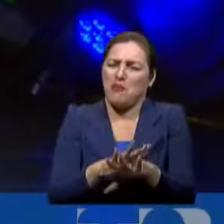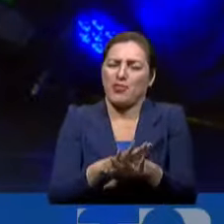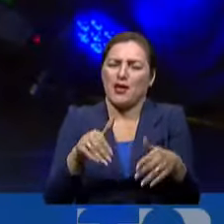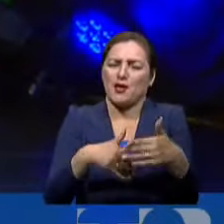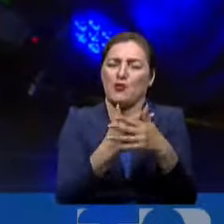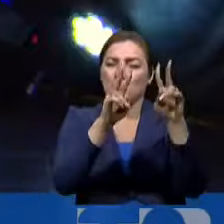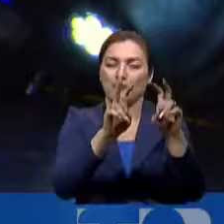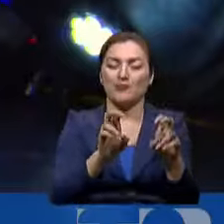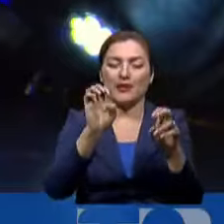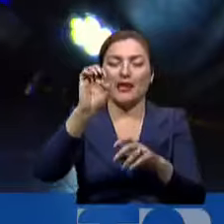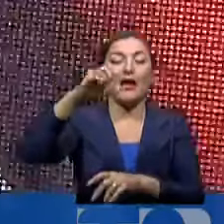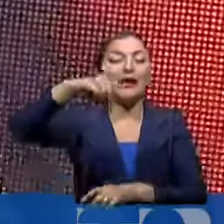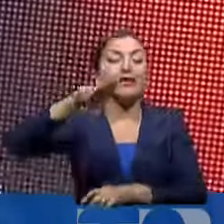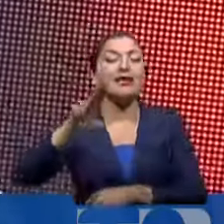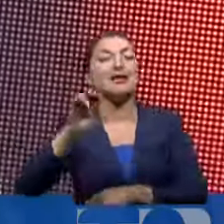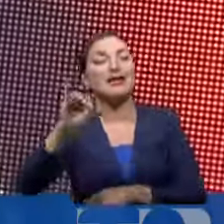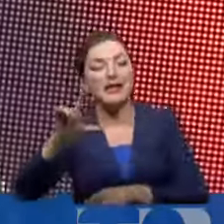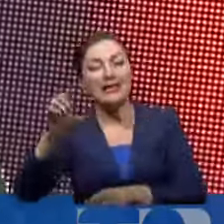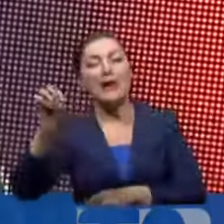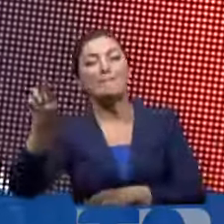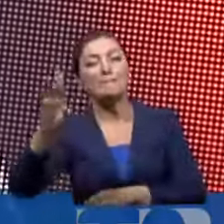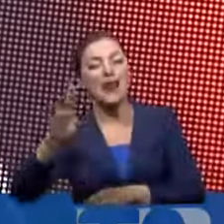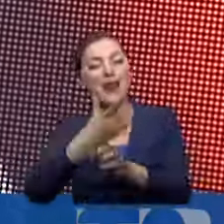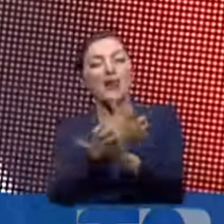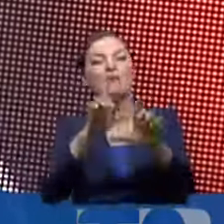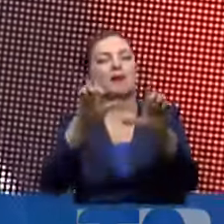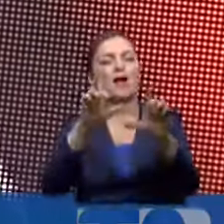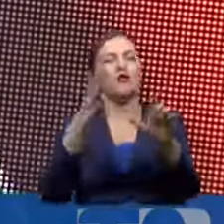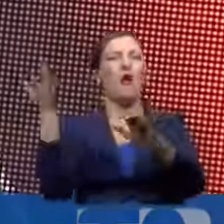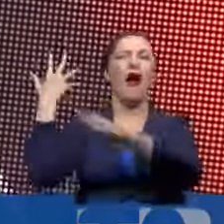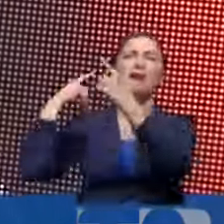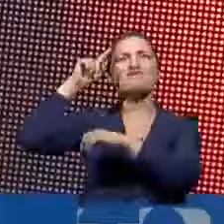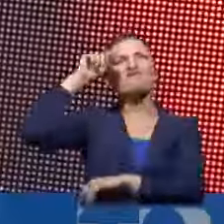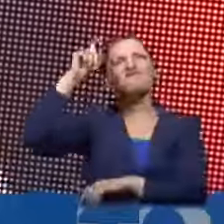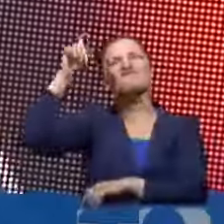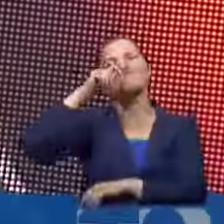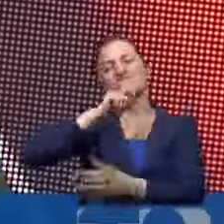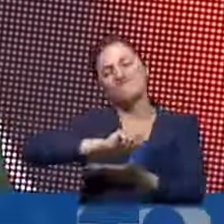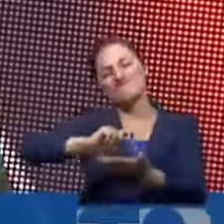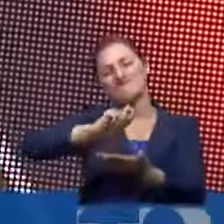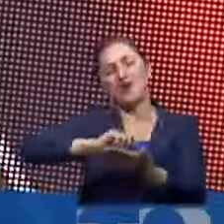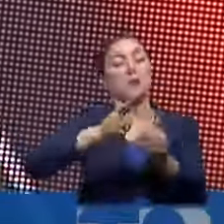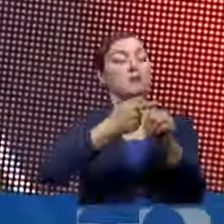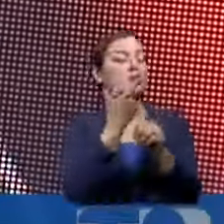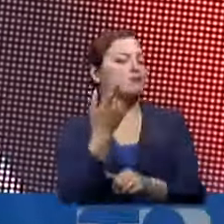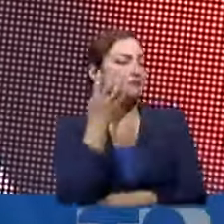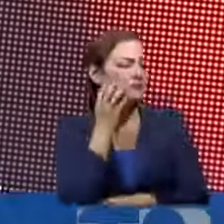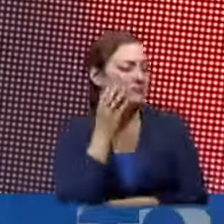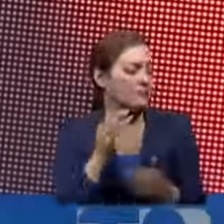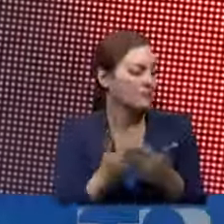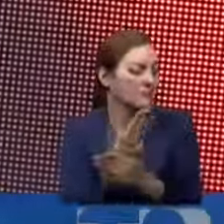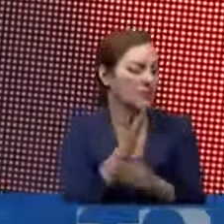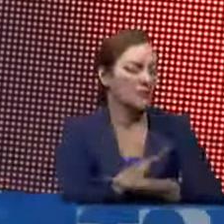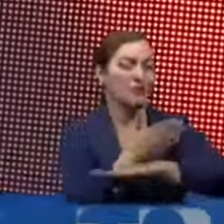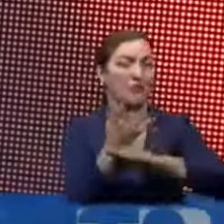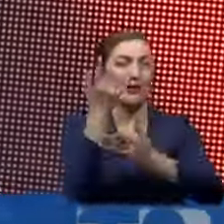nuevo álbum se llama Equilibrio y Libertad, y lo he venido soñando mucho tiempo porque es el primer álbum en el cual me voy a permitir experimentar muchas cosas. Ya